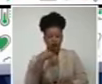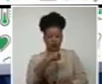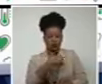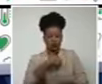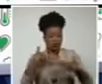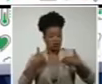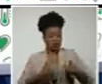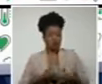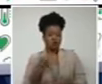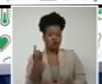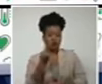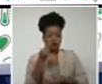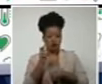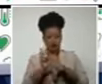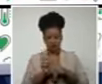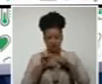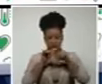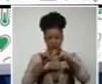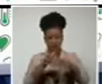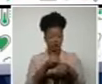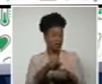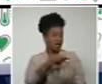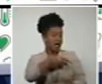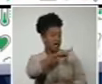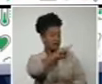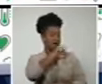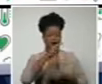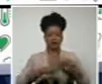de epidemiología. En la jornada de ayer se realizaron